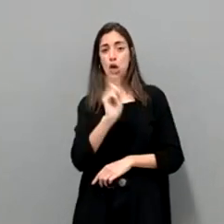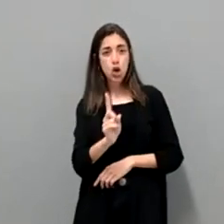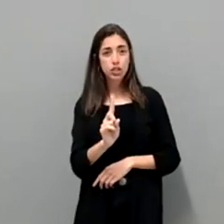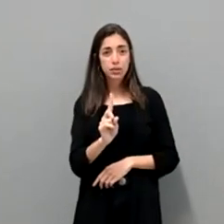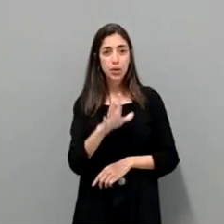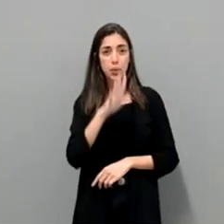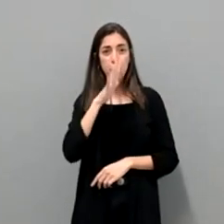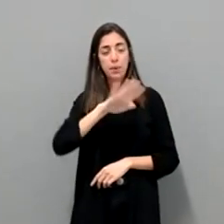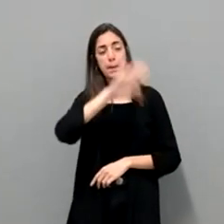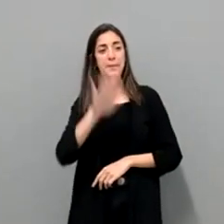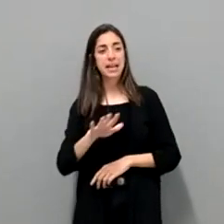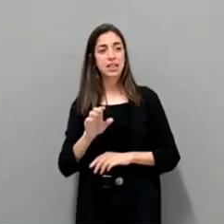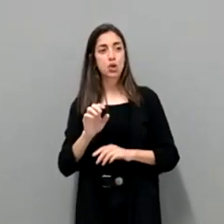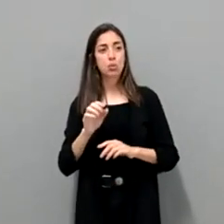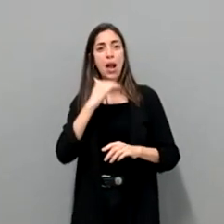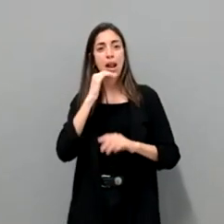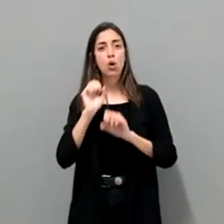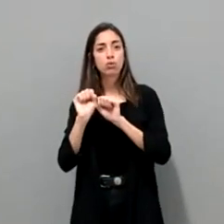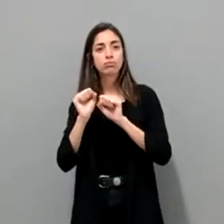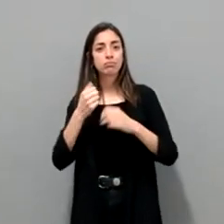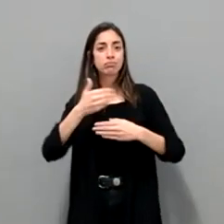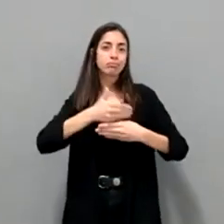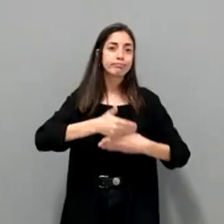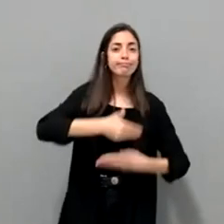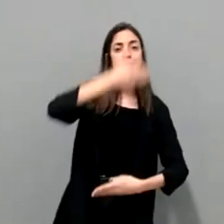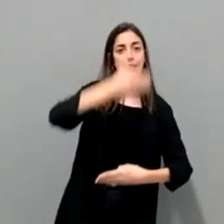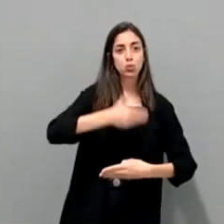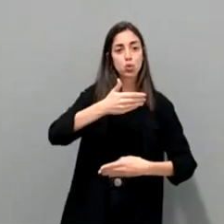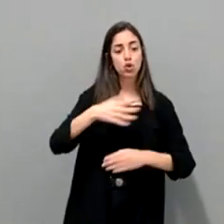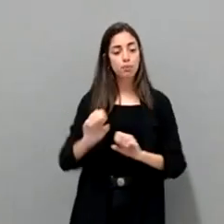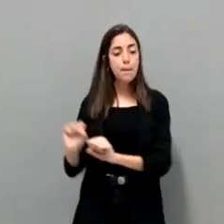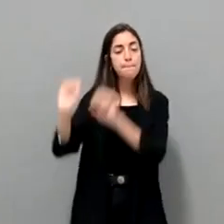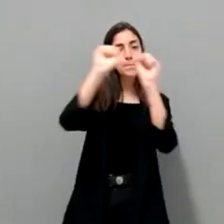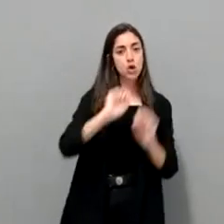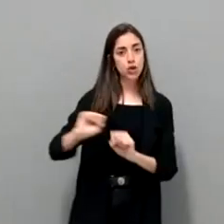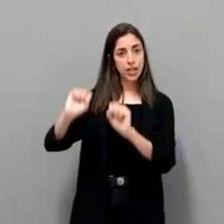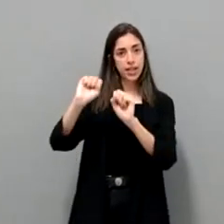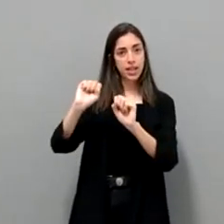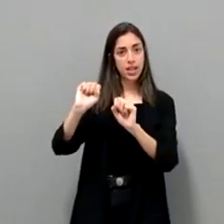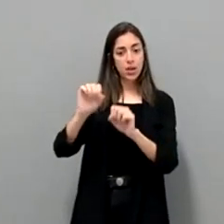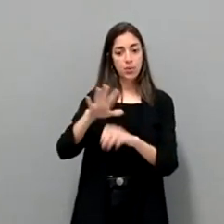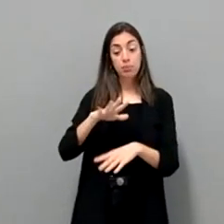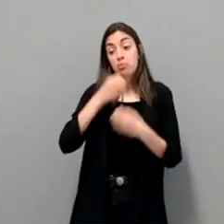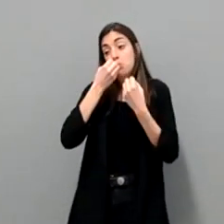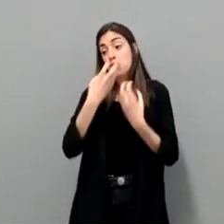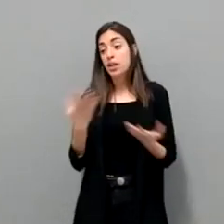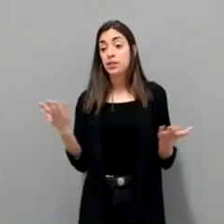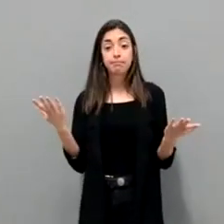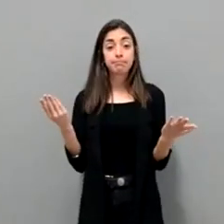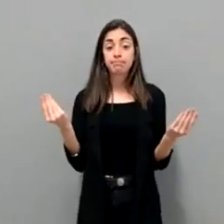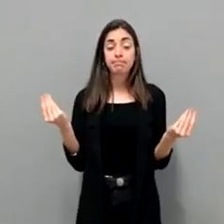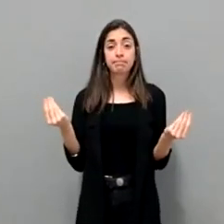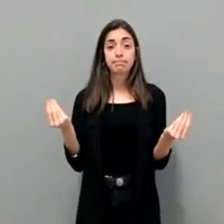que hay un escudo contra ellas, un escudo que las protege, ¿no? Porque, bueno, pues por sus...